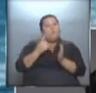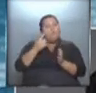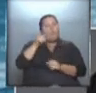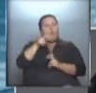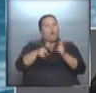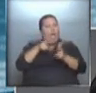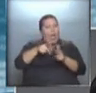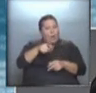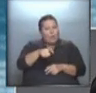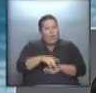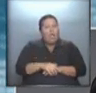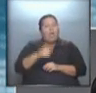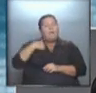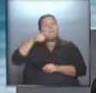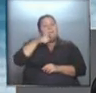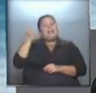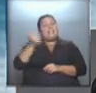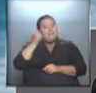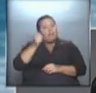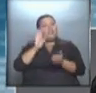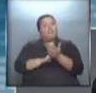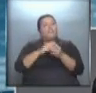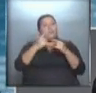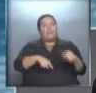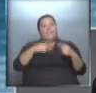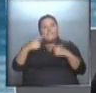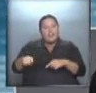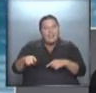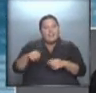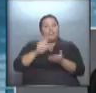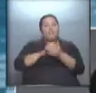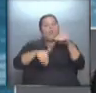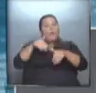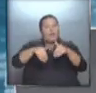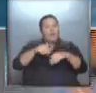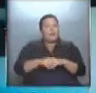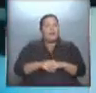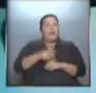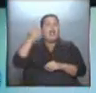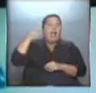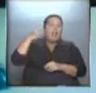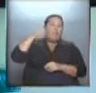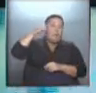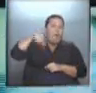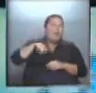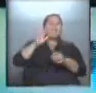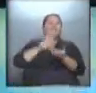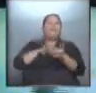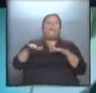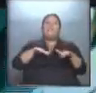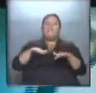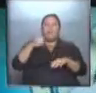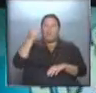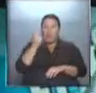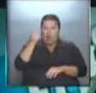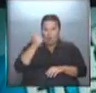que a mí me parece fundamental en cuanto a la diferencia entre estas elecciones y la del 2009, que es la situación económica. En aquella